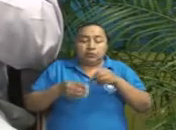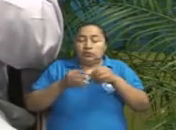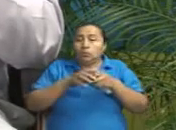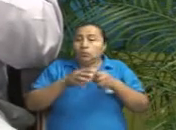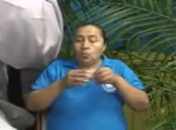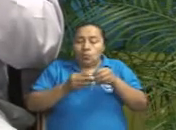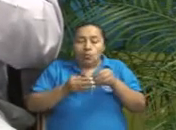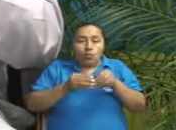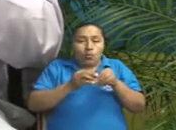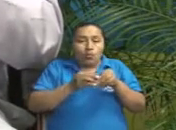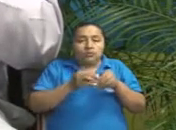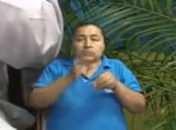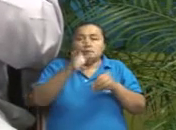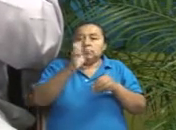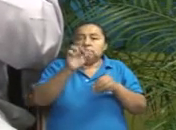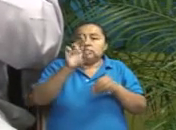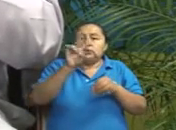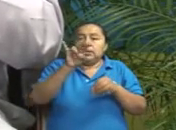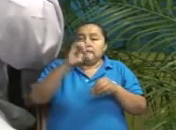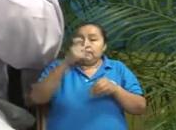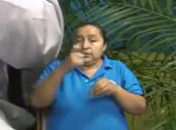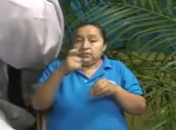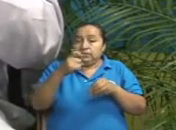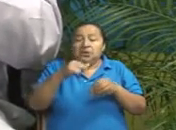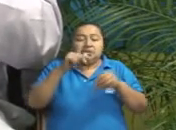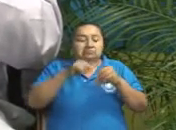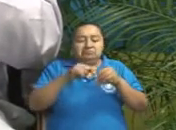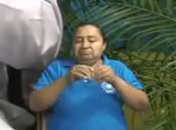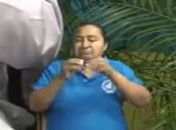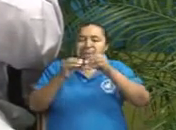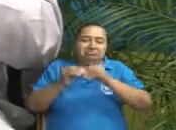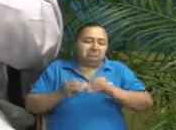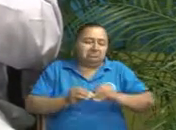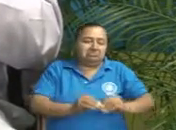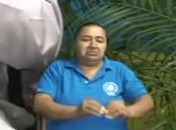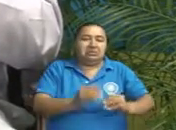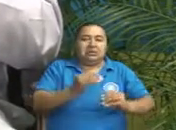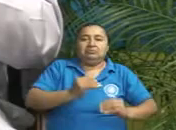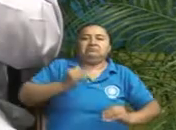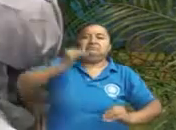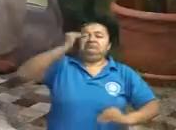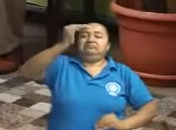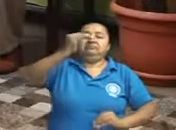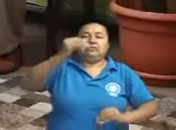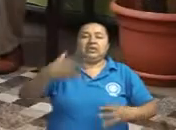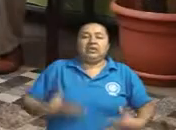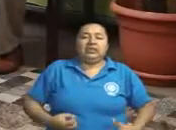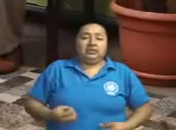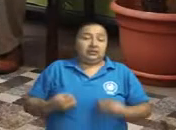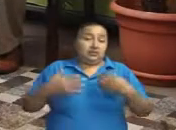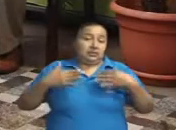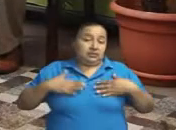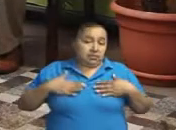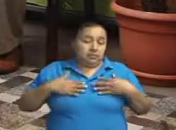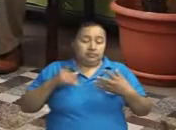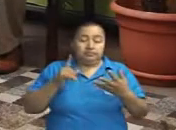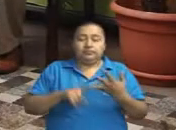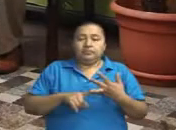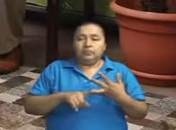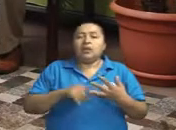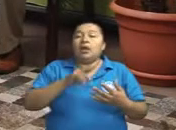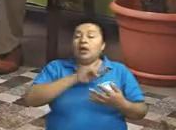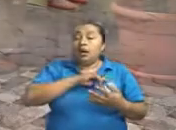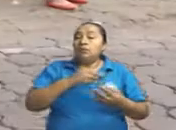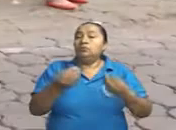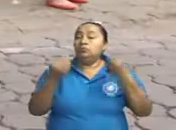el cáncer de cérvix. Actualmente, pues eso ha sido desplazado por el cáncer de mama. Tenemos mucha